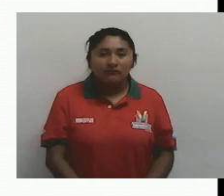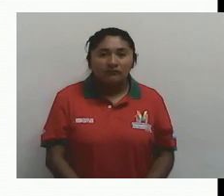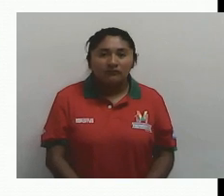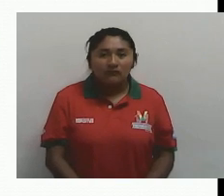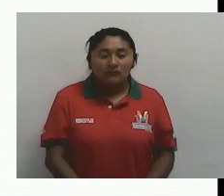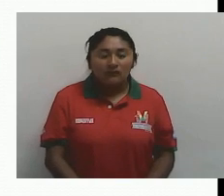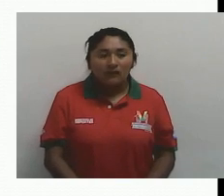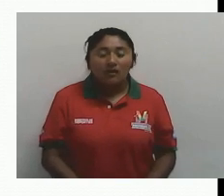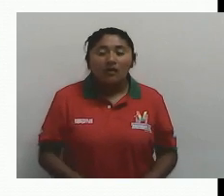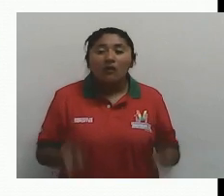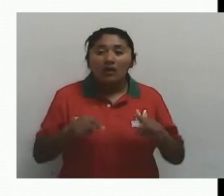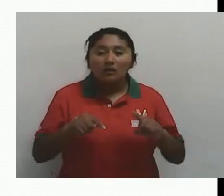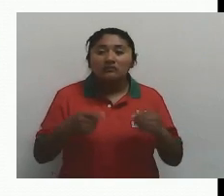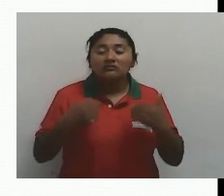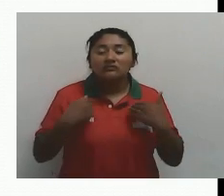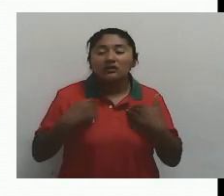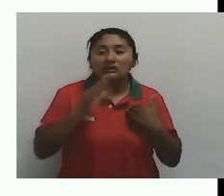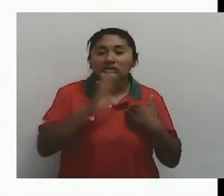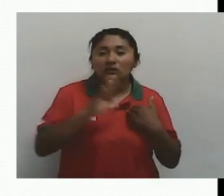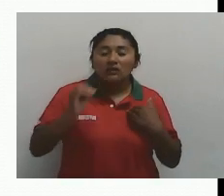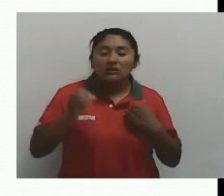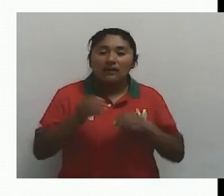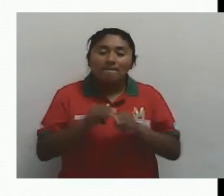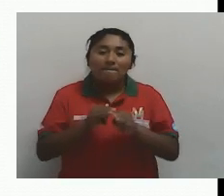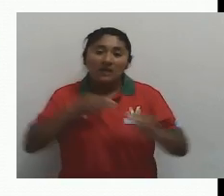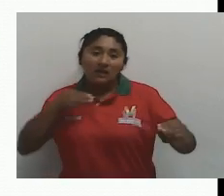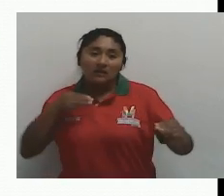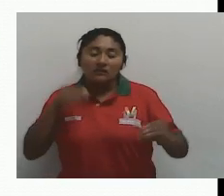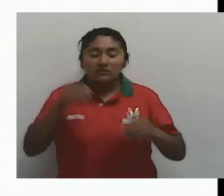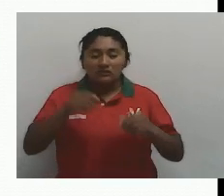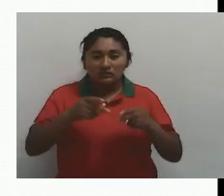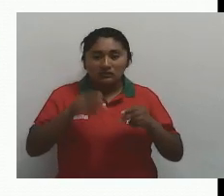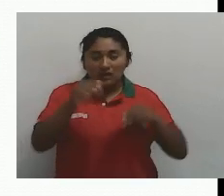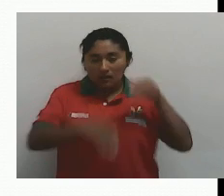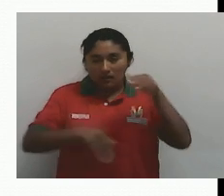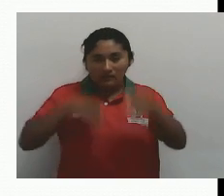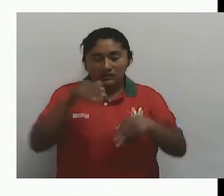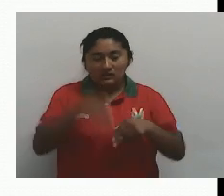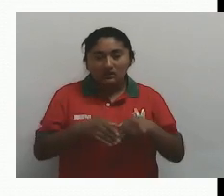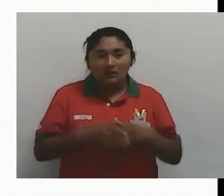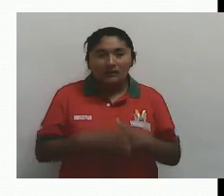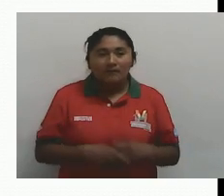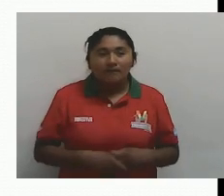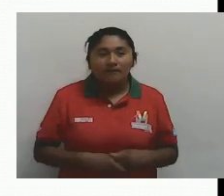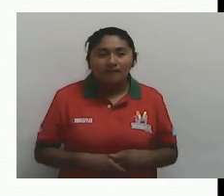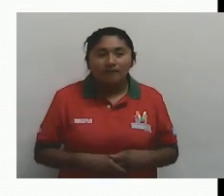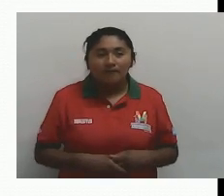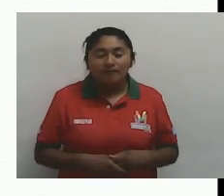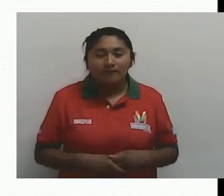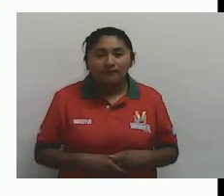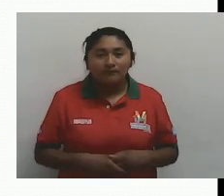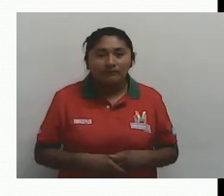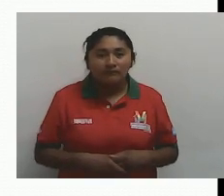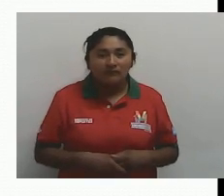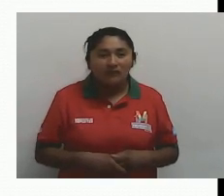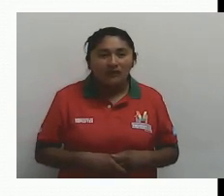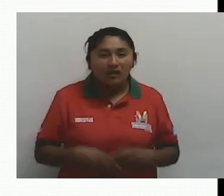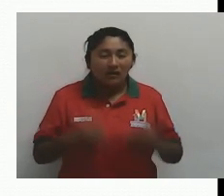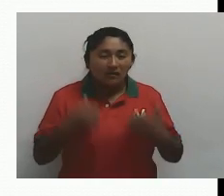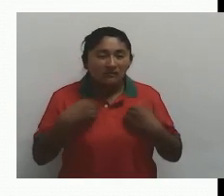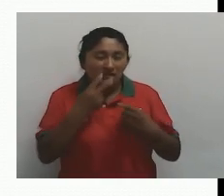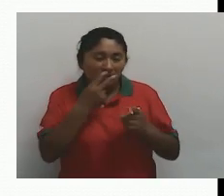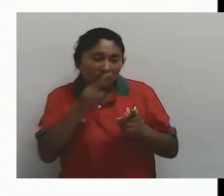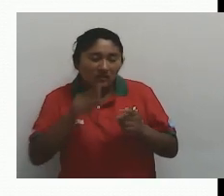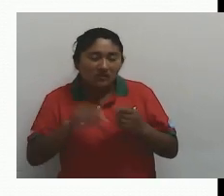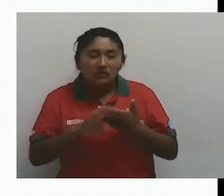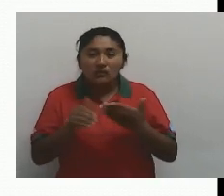no debe sobrepasar la línea de los 15 metros. Obviamente tenemos oficiales que controlan esto en ambos extremos. En nuestro caso,